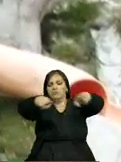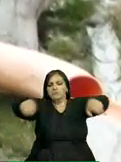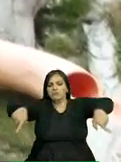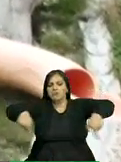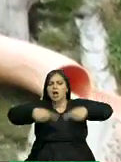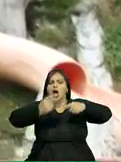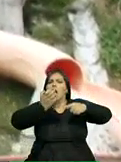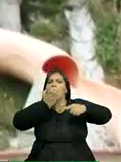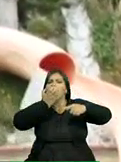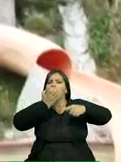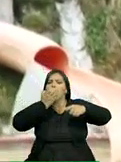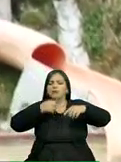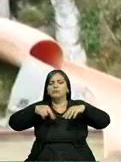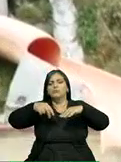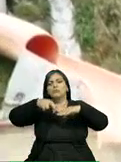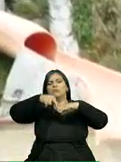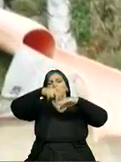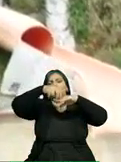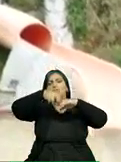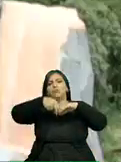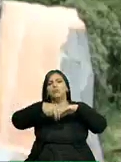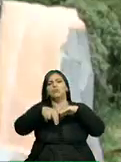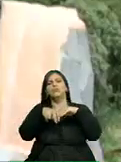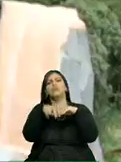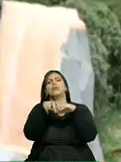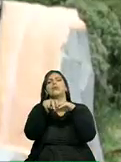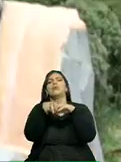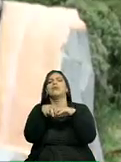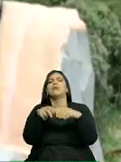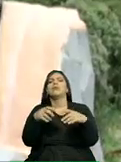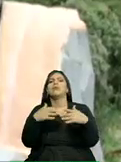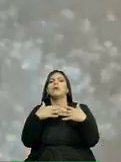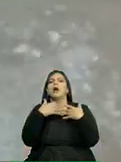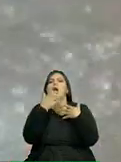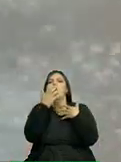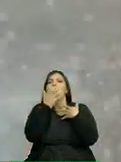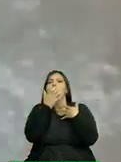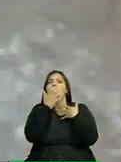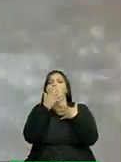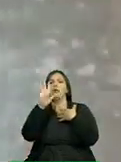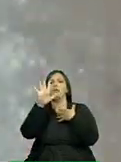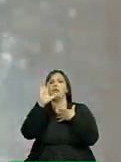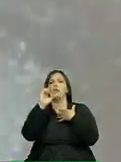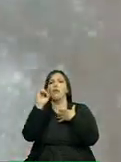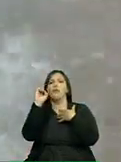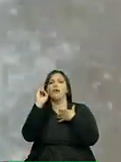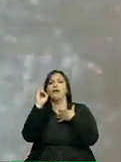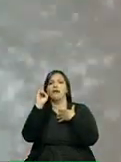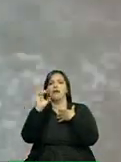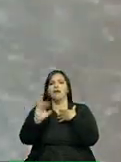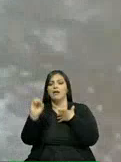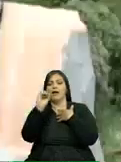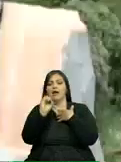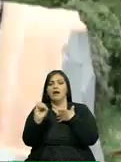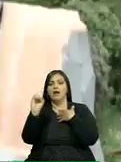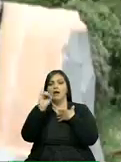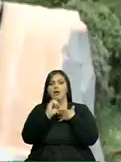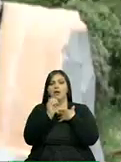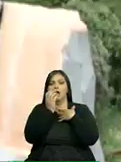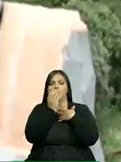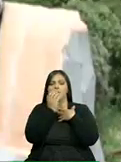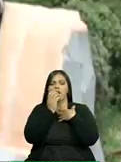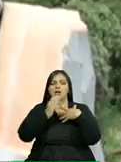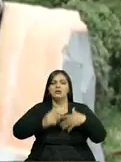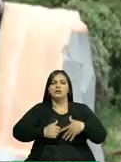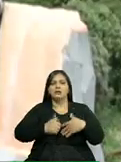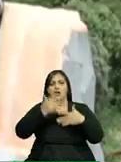grados centígrados. Las termas tienen una temperatura de 50 grados en el ojo, pero ya en las